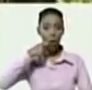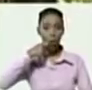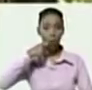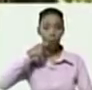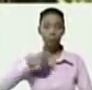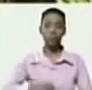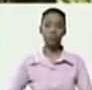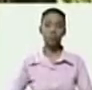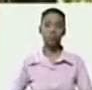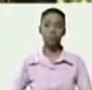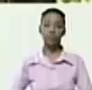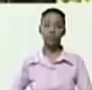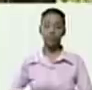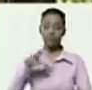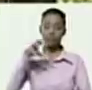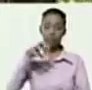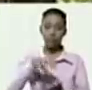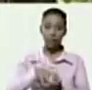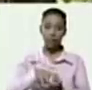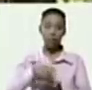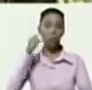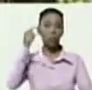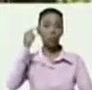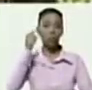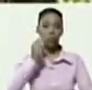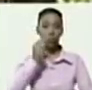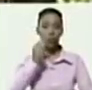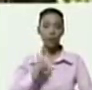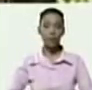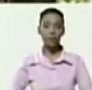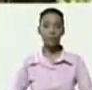militar, estadista, Antonio José de Sucre.